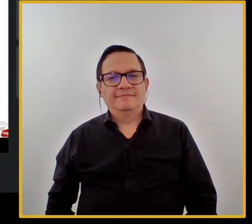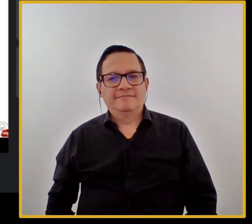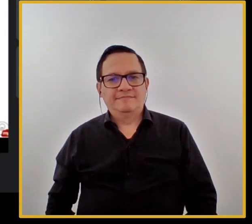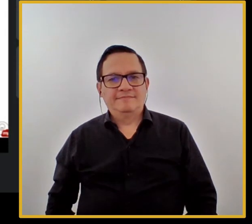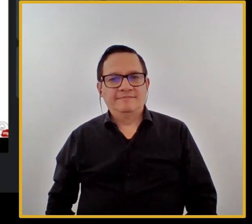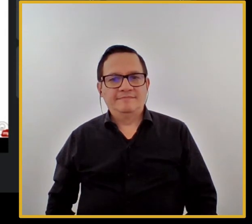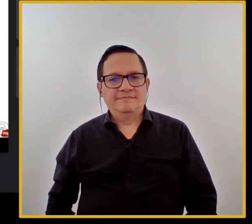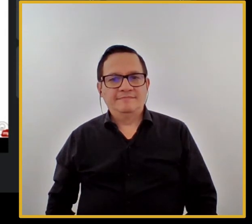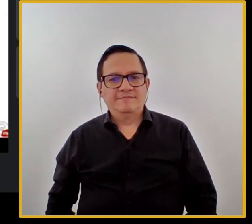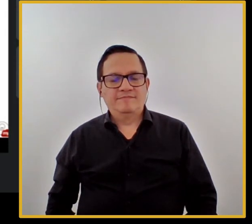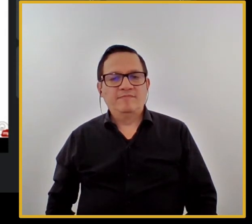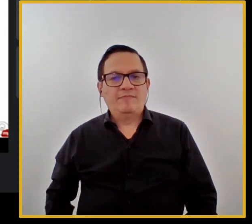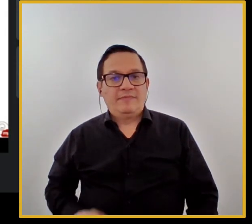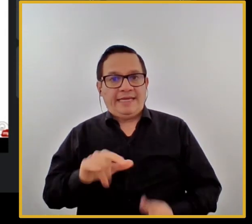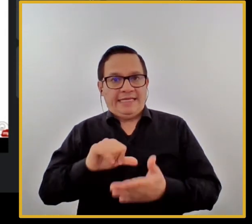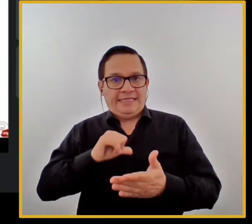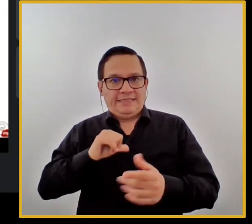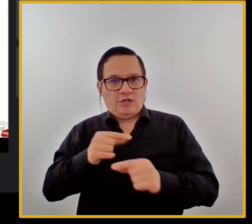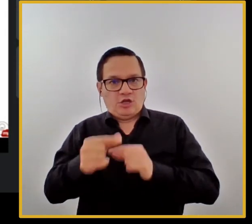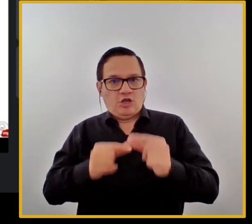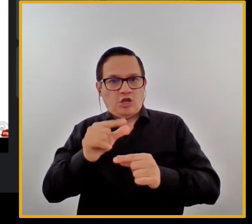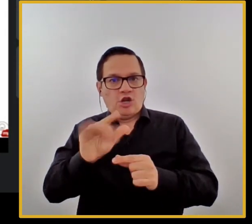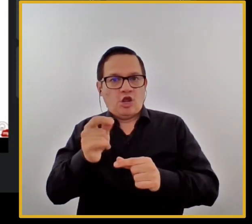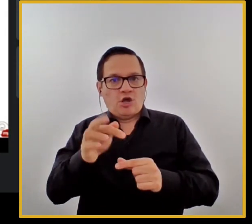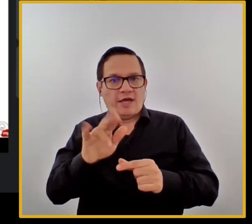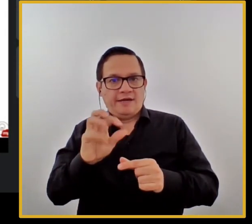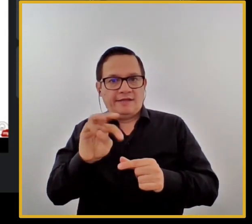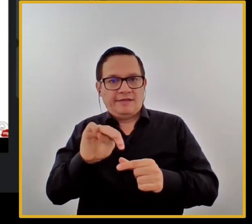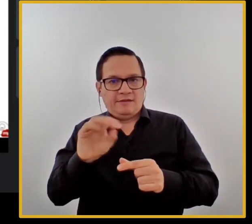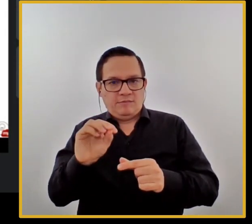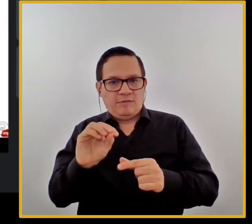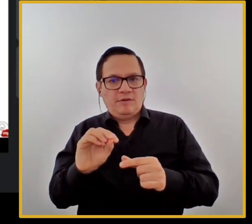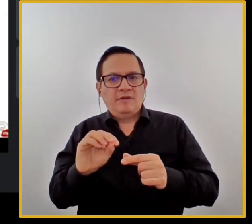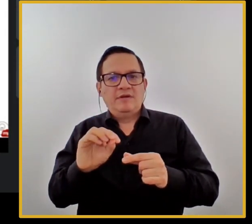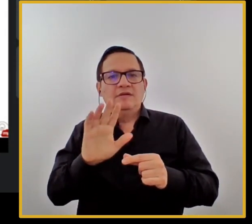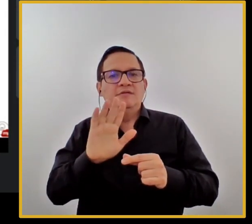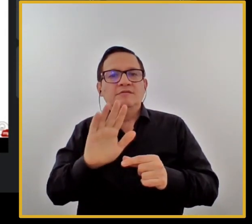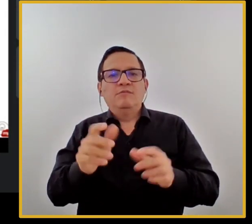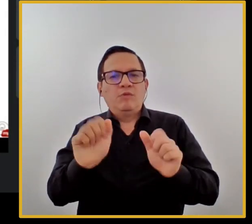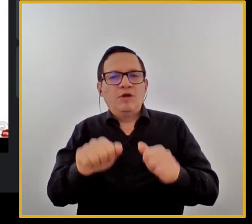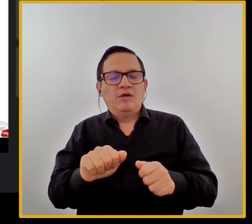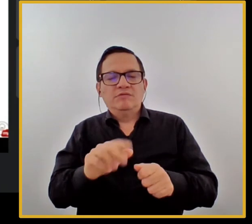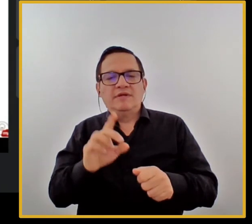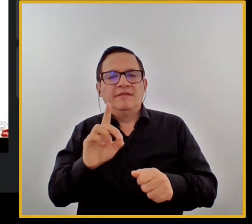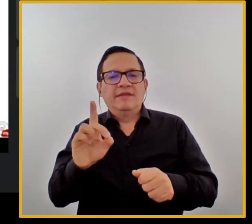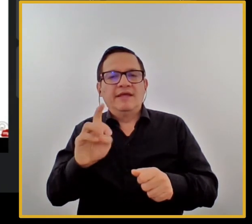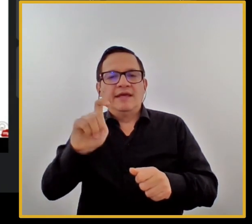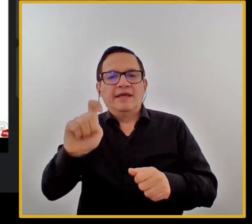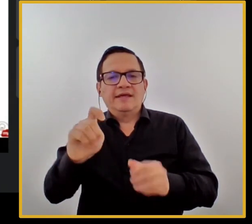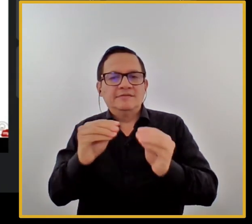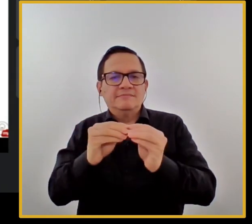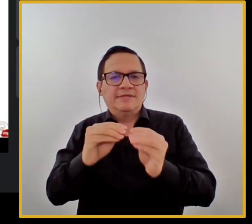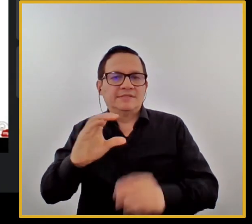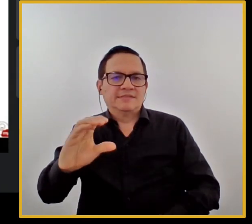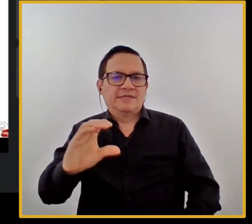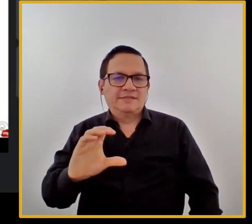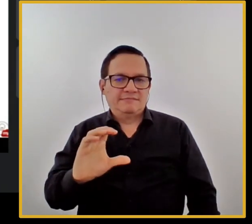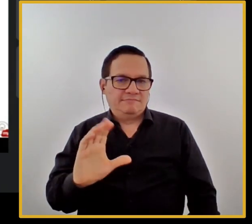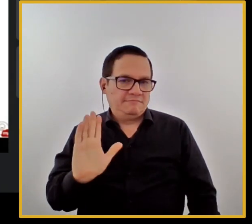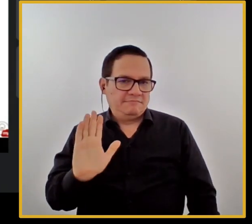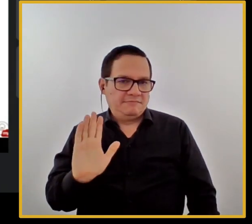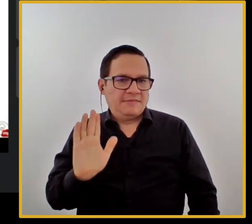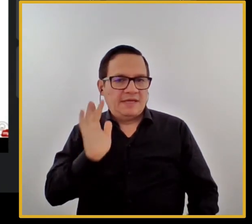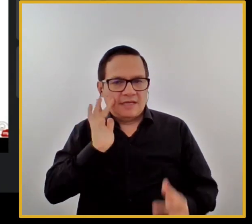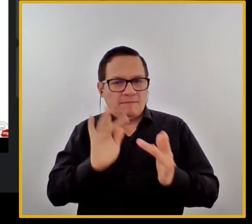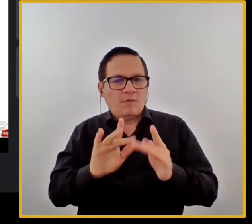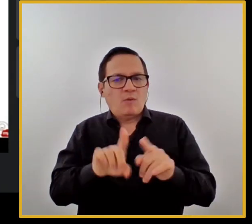Esto que yo tengo logaritmo de x más c lo puedo escribir como logaritmo de x más c, o sea que a mí